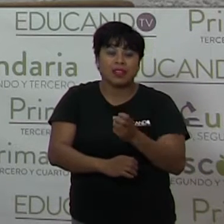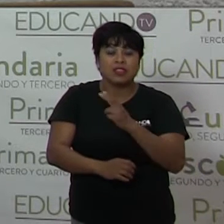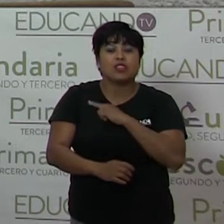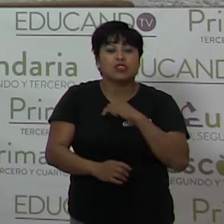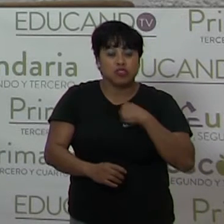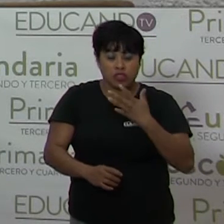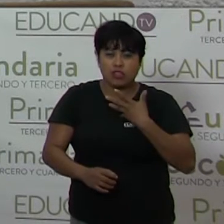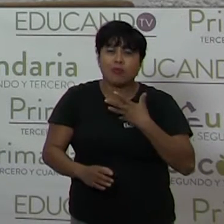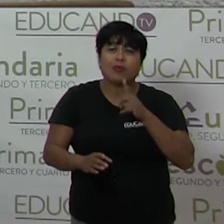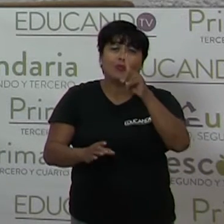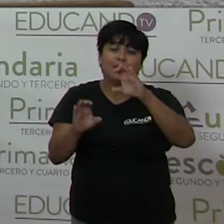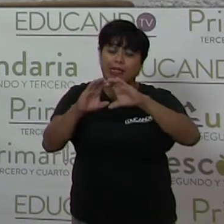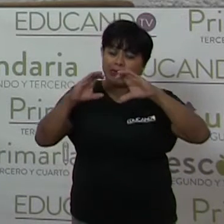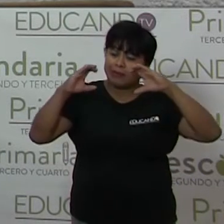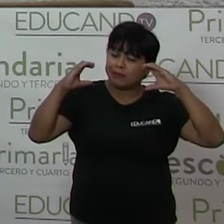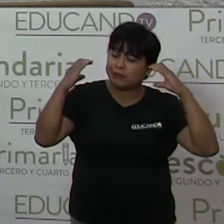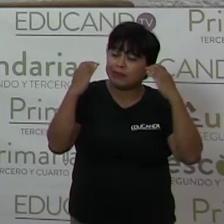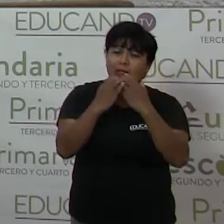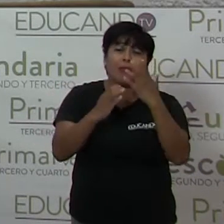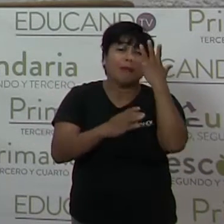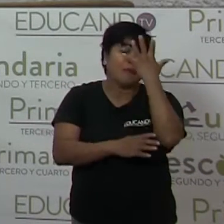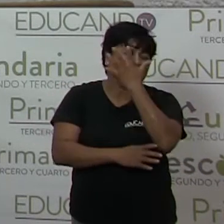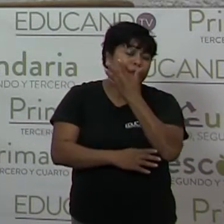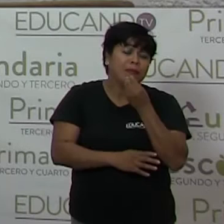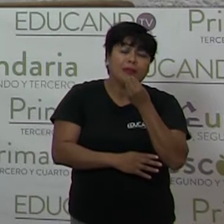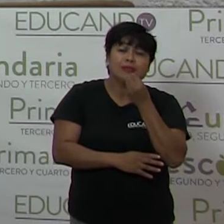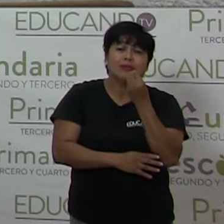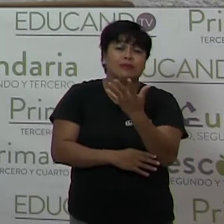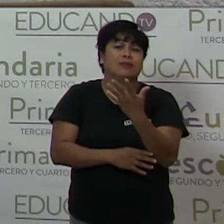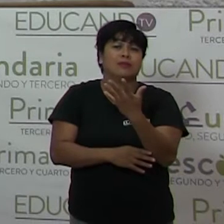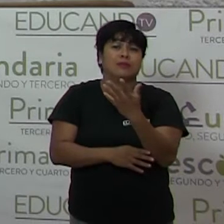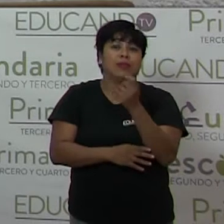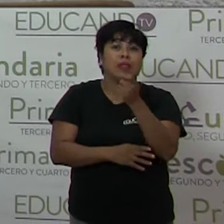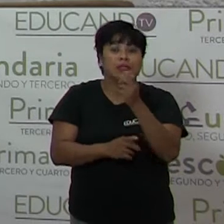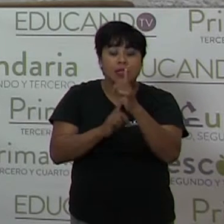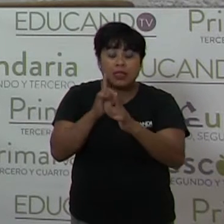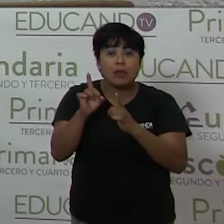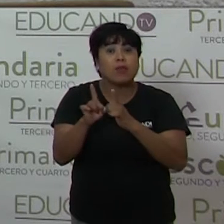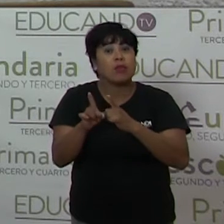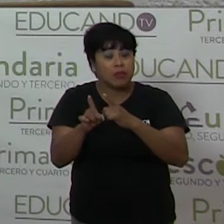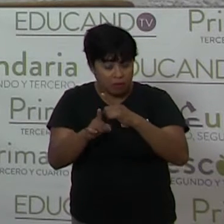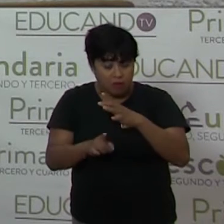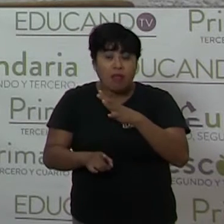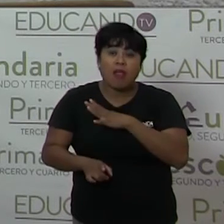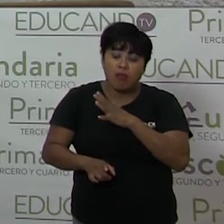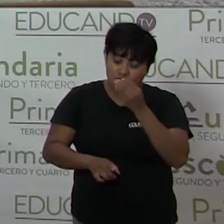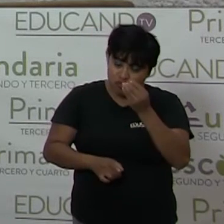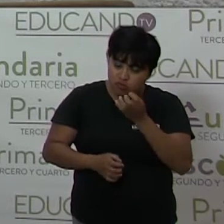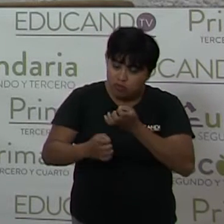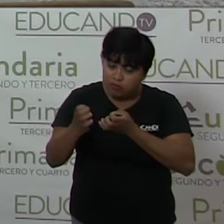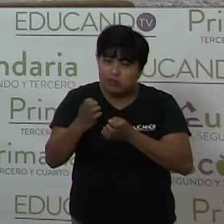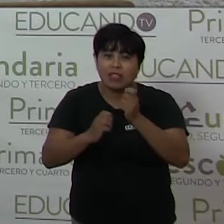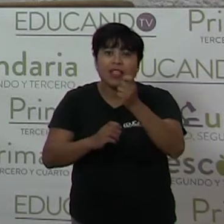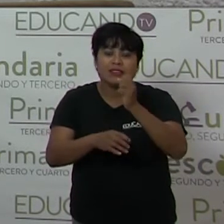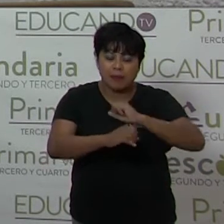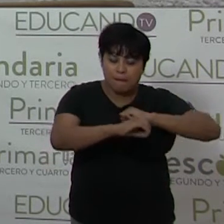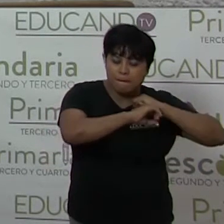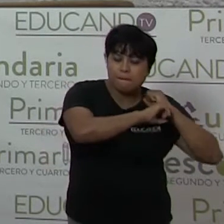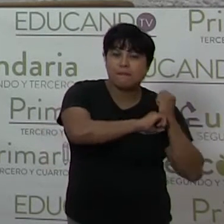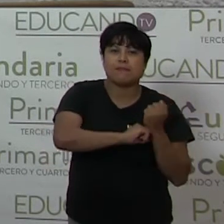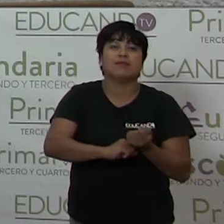es los carreras tenemos un estadio precioso es un deporte que se practica mucho un